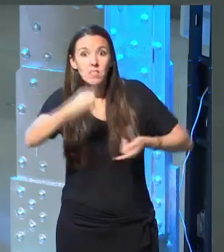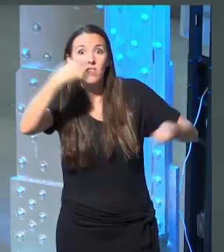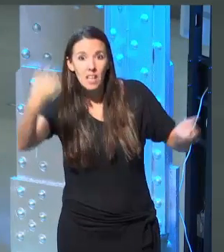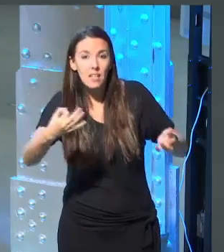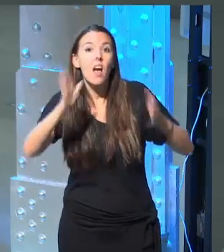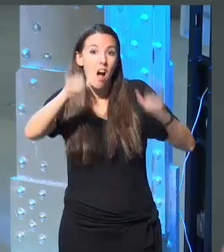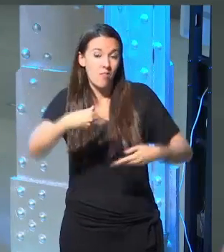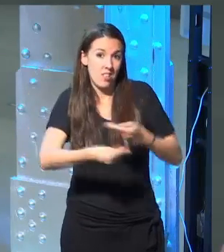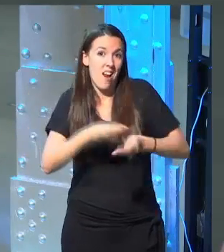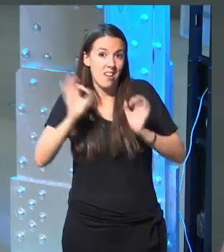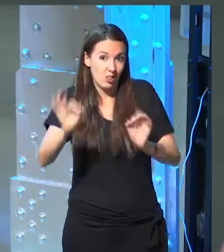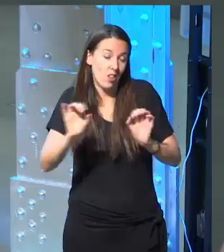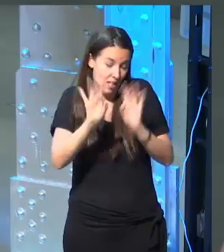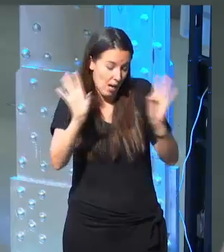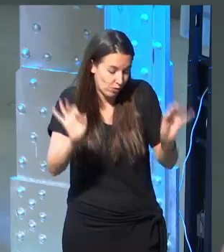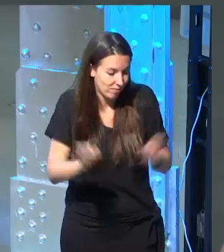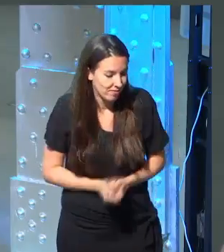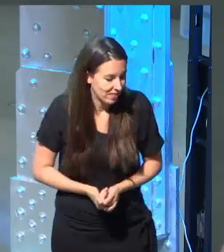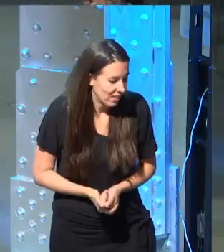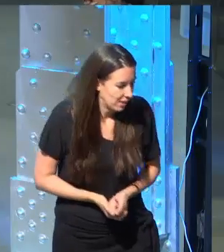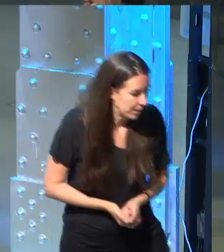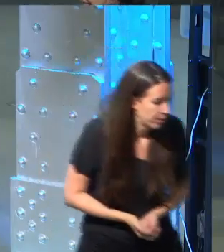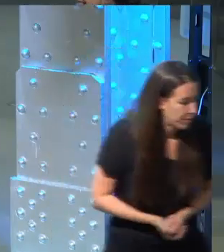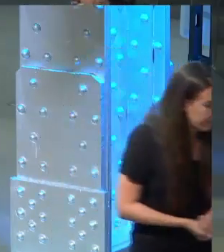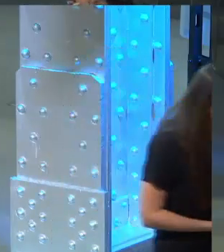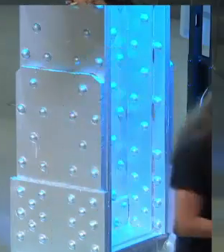Sí. Y acabé haciendo eso, claro.